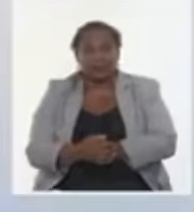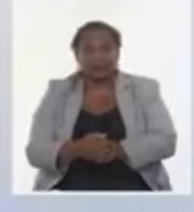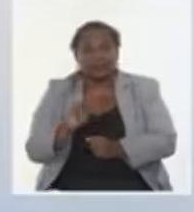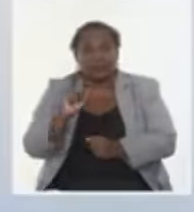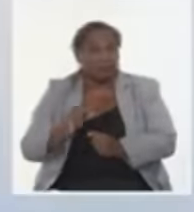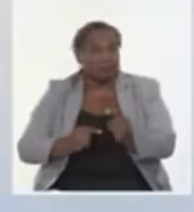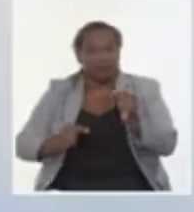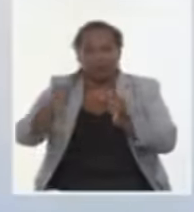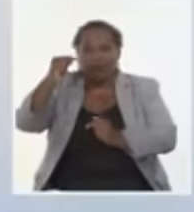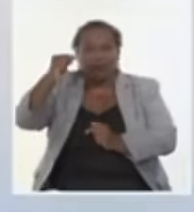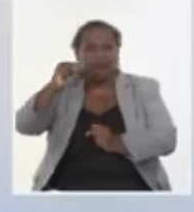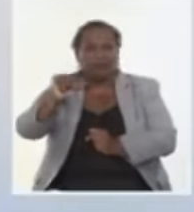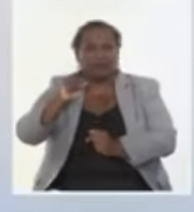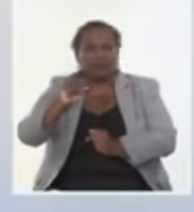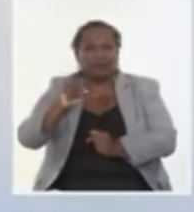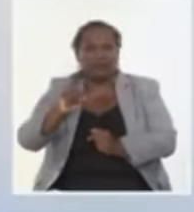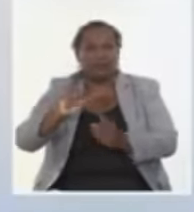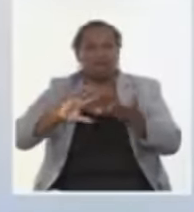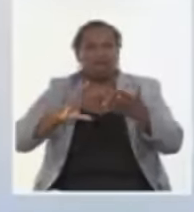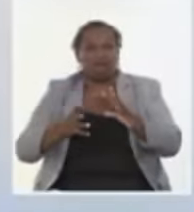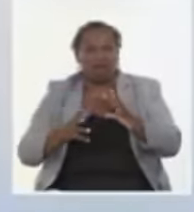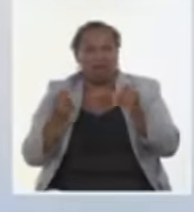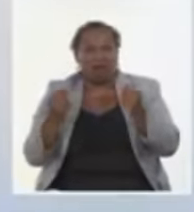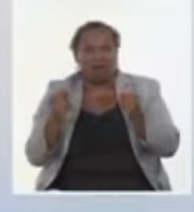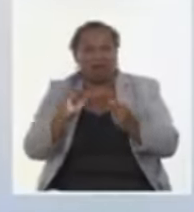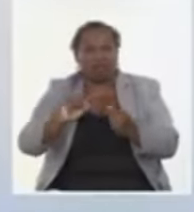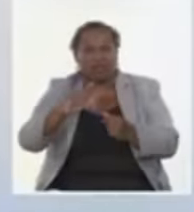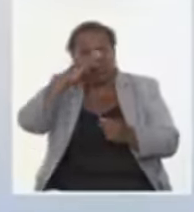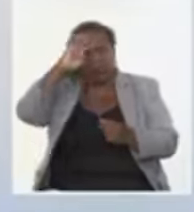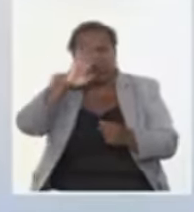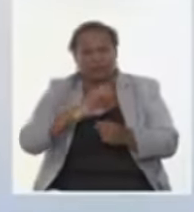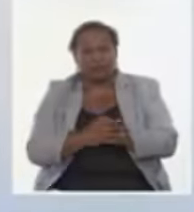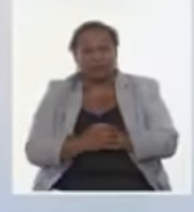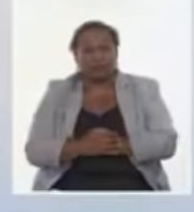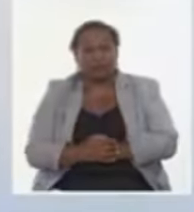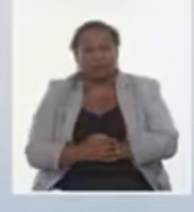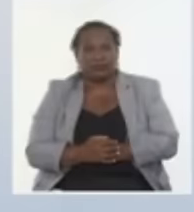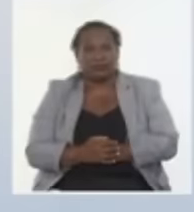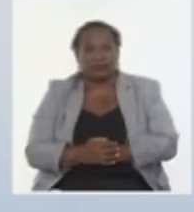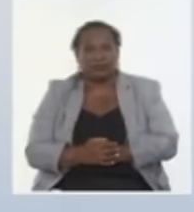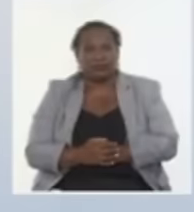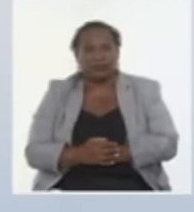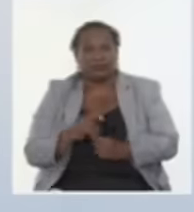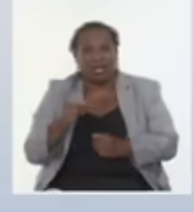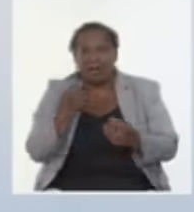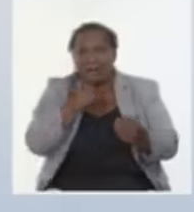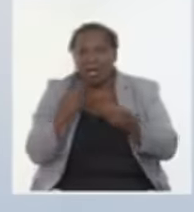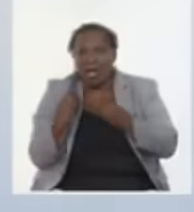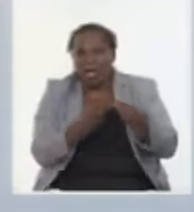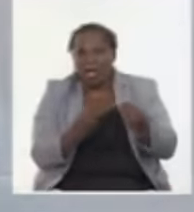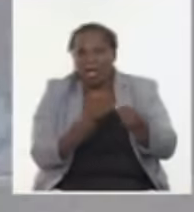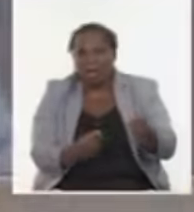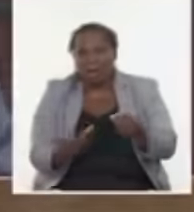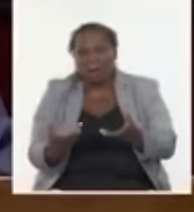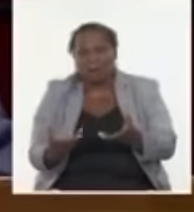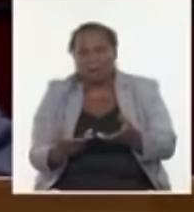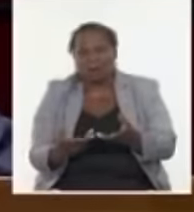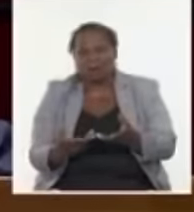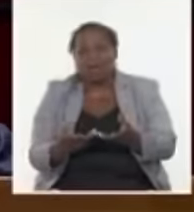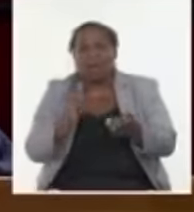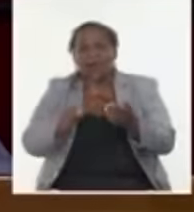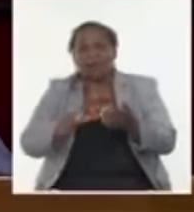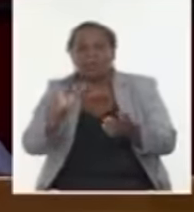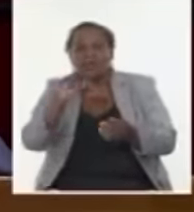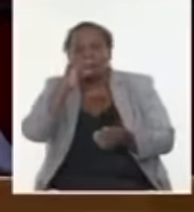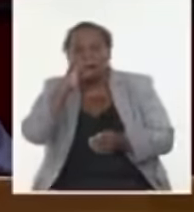el actor fundamental del modelo económico y social del país. es quien más aporta al Producto Interno